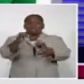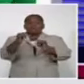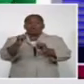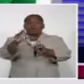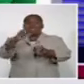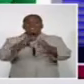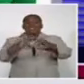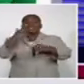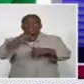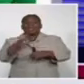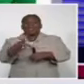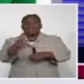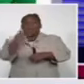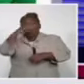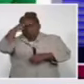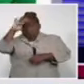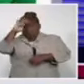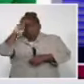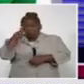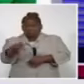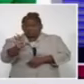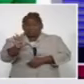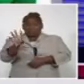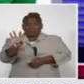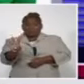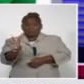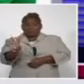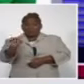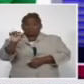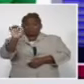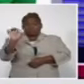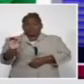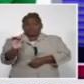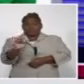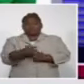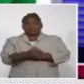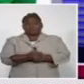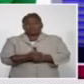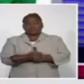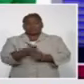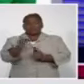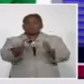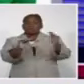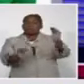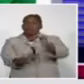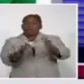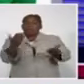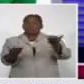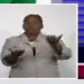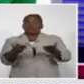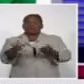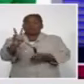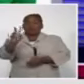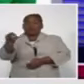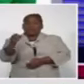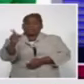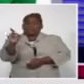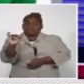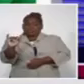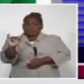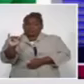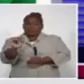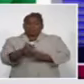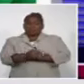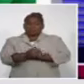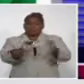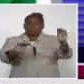0,54% en el día de hoy. Pudiéramos decir que inferior a la del mundo, que es de 2,16%, inferior a